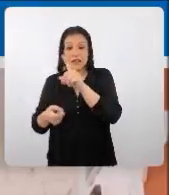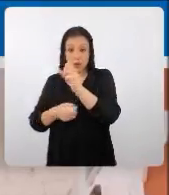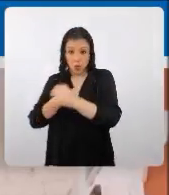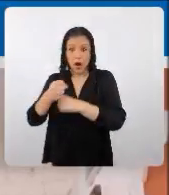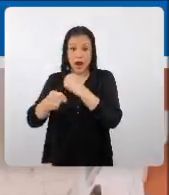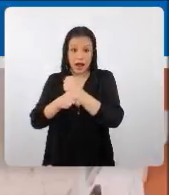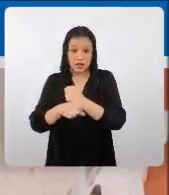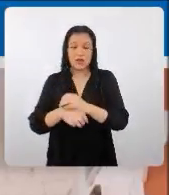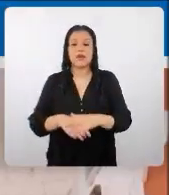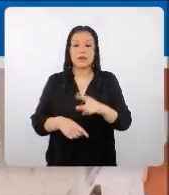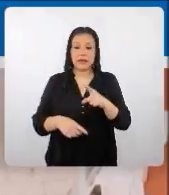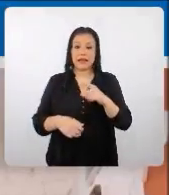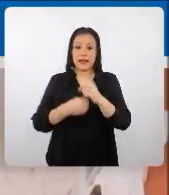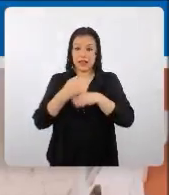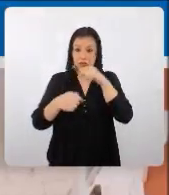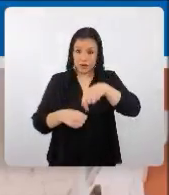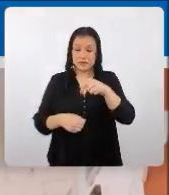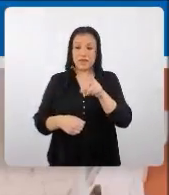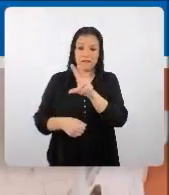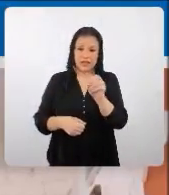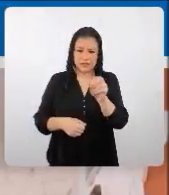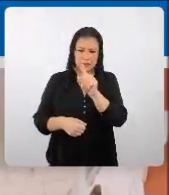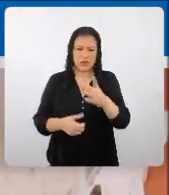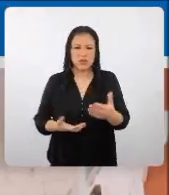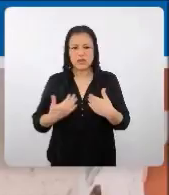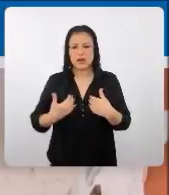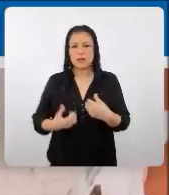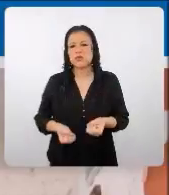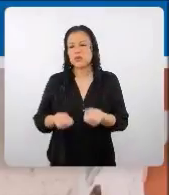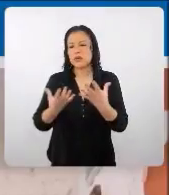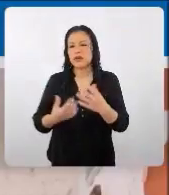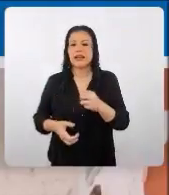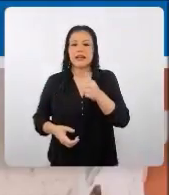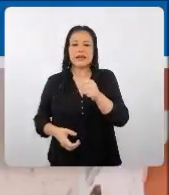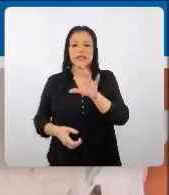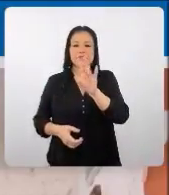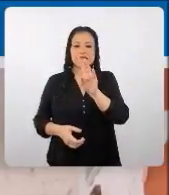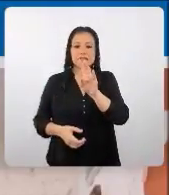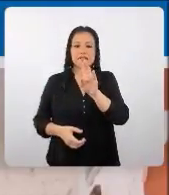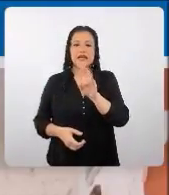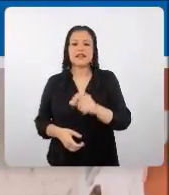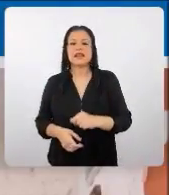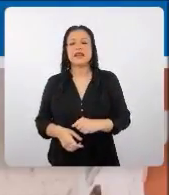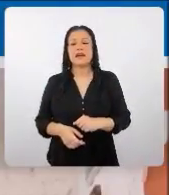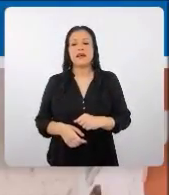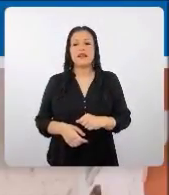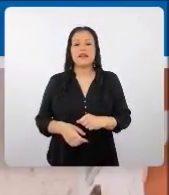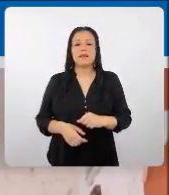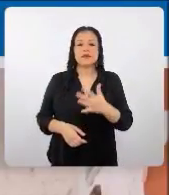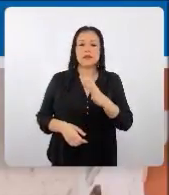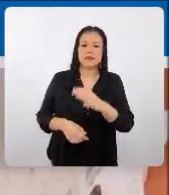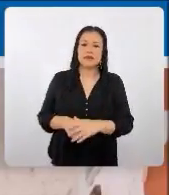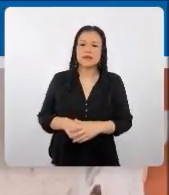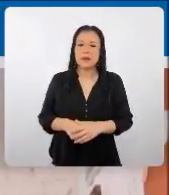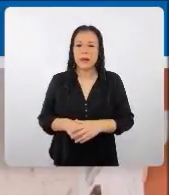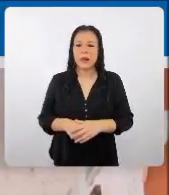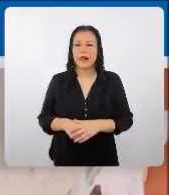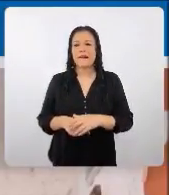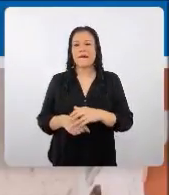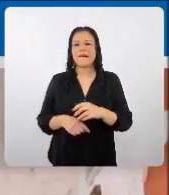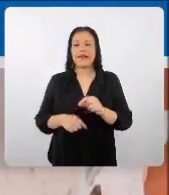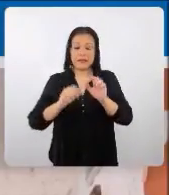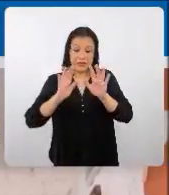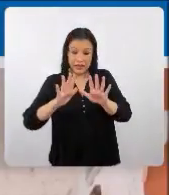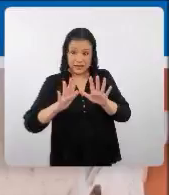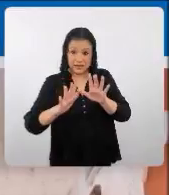del primer año del 2021, tenemos a un 17, 9 y 6, un 32%. Es decir, 3 de cada